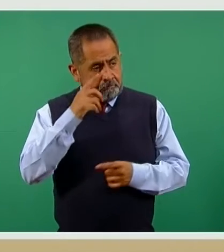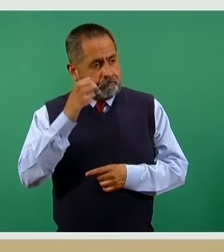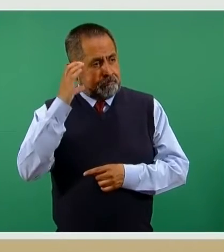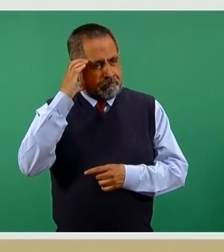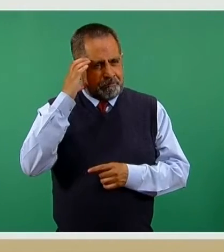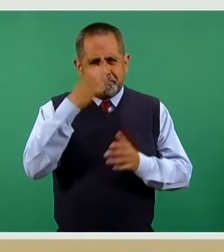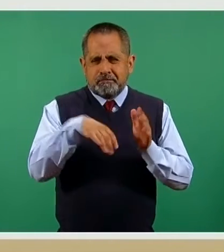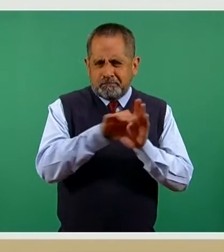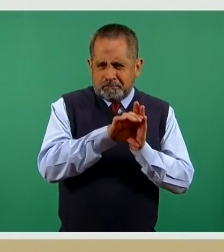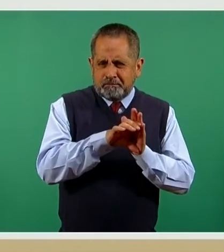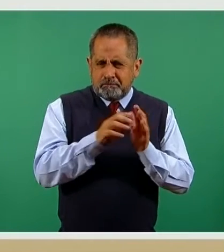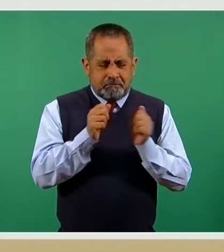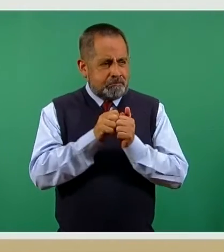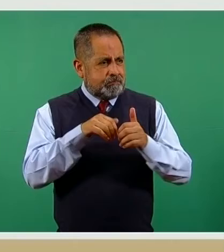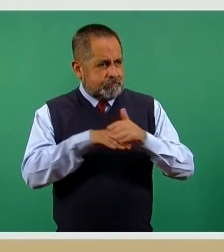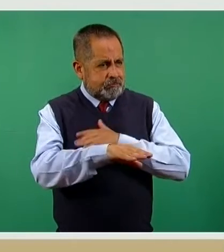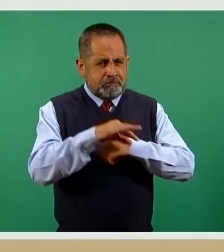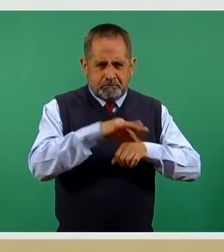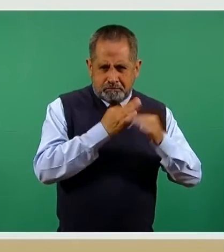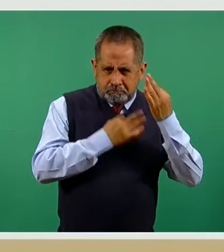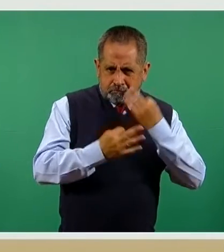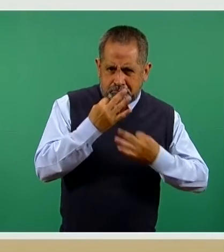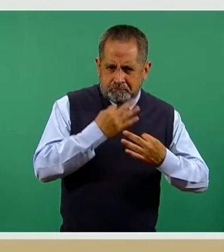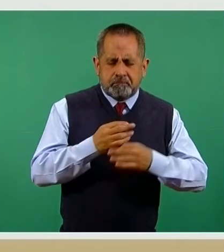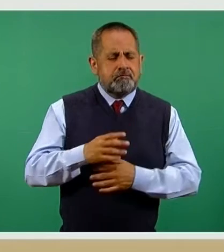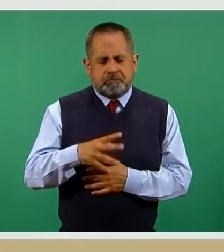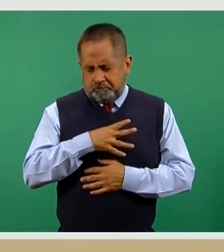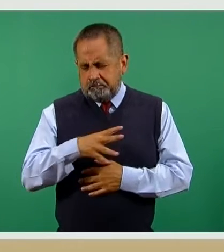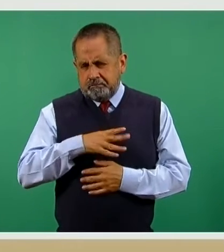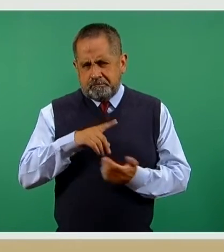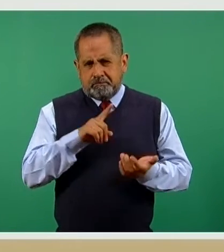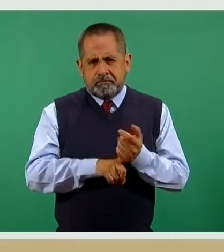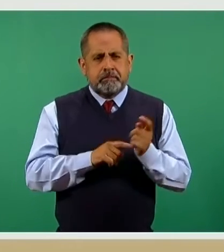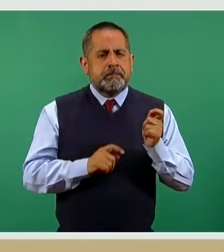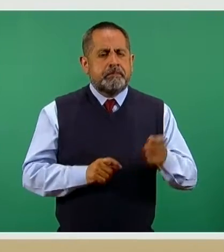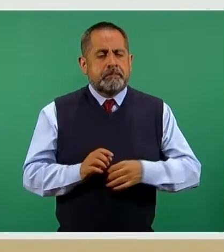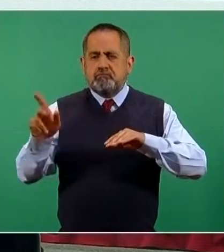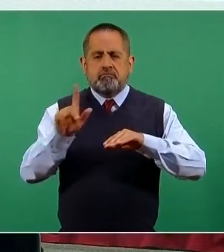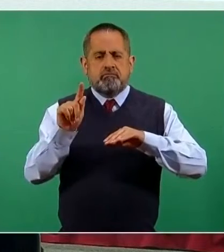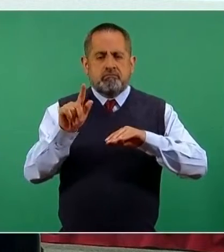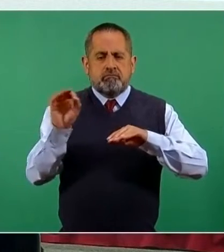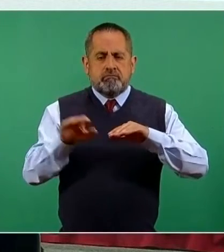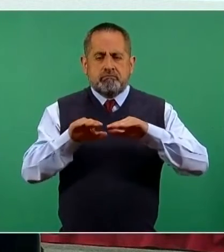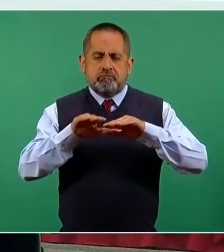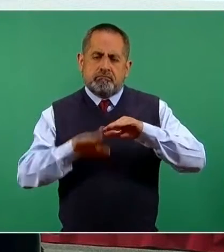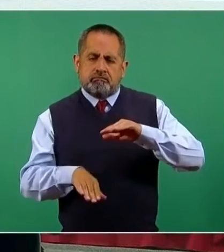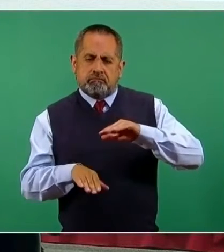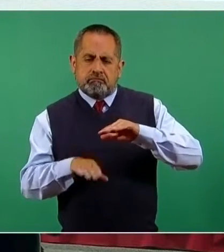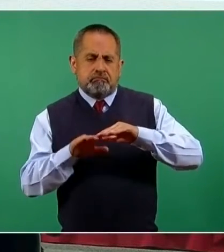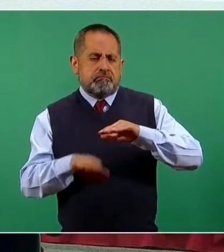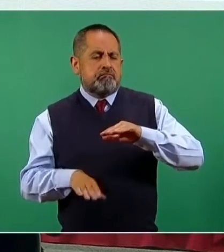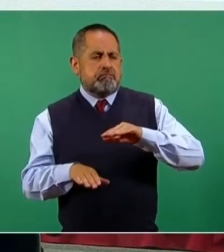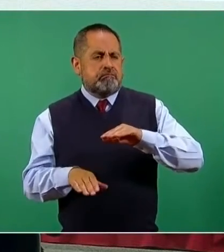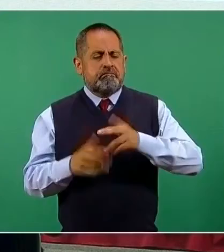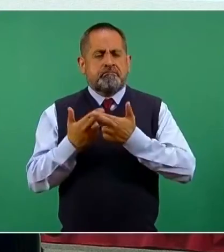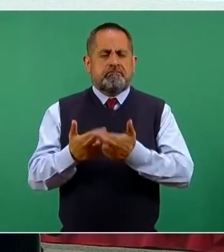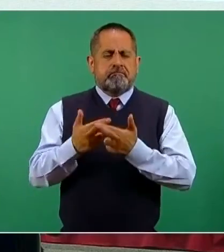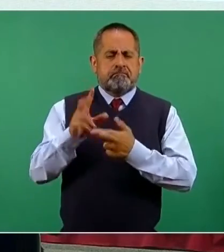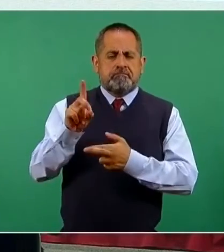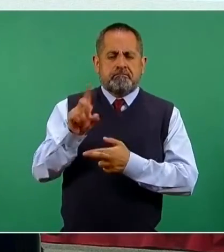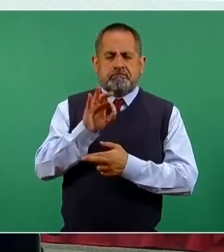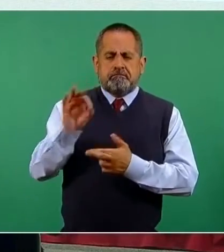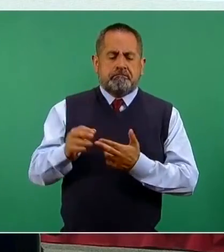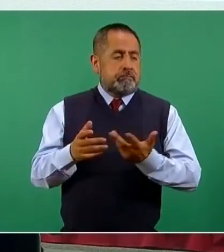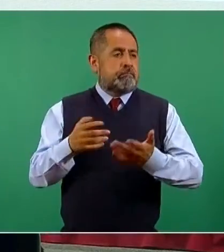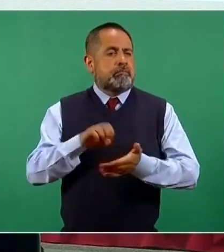el país el funcionario resaltó que el número de casos activos que representan la epidemia activa es de 47 mil 671